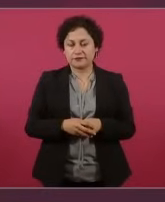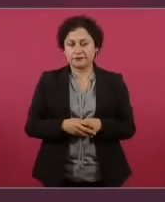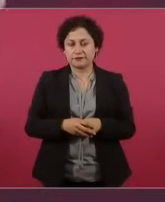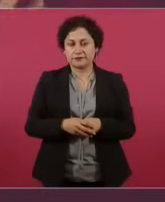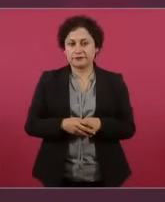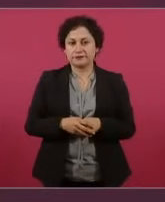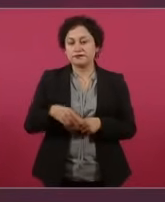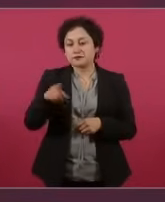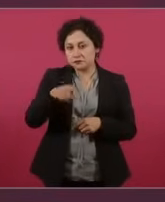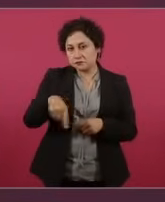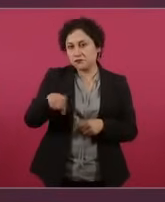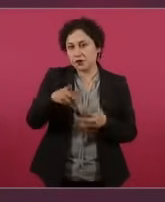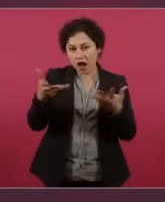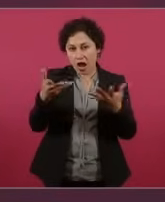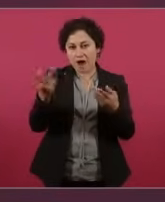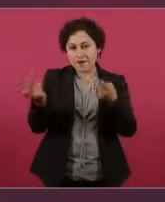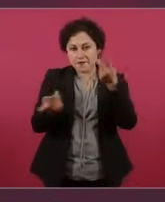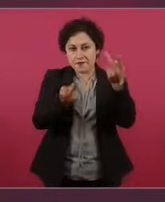hacían encuestas,